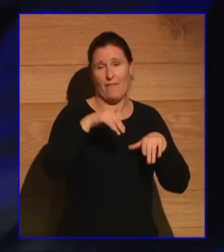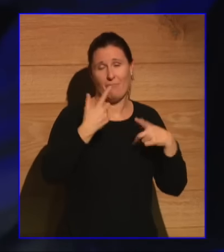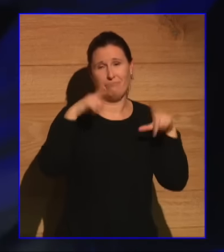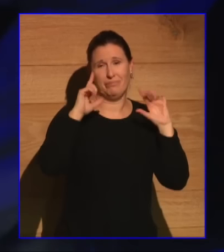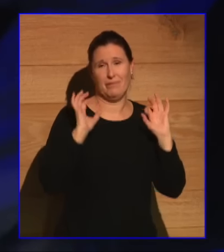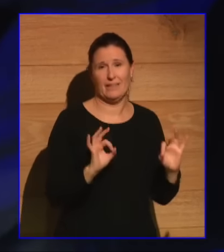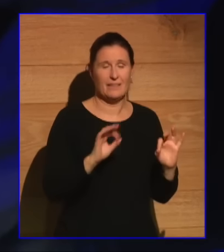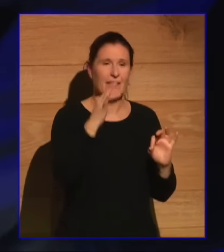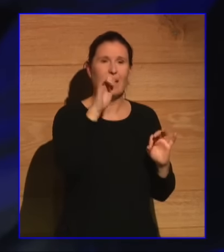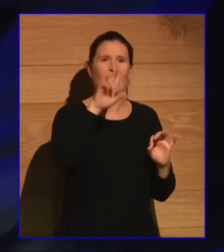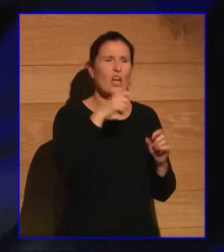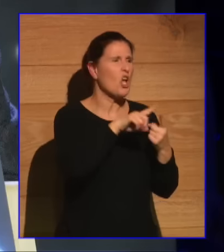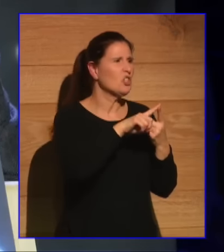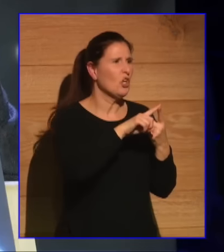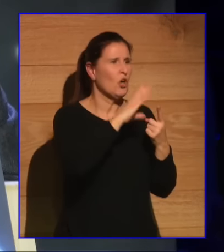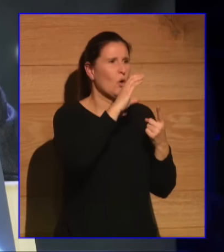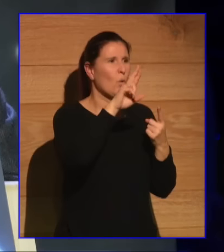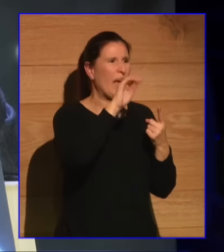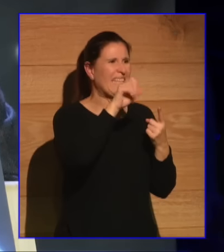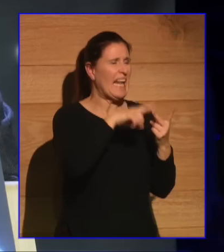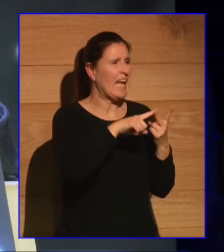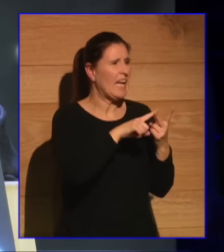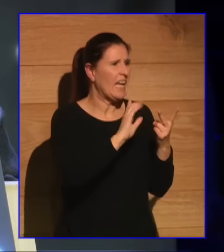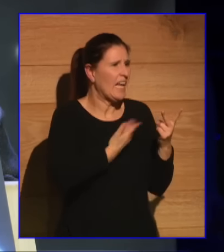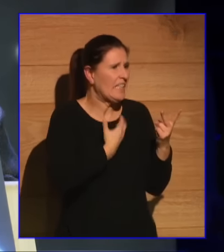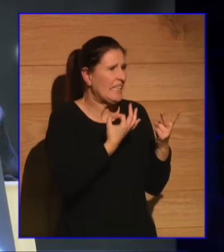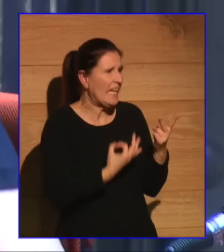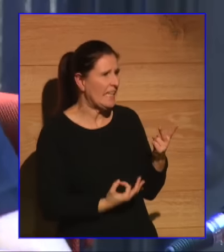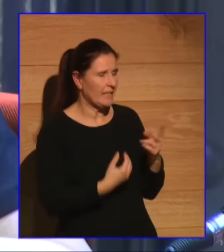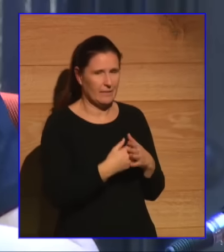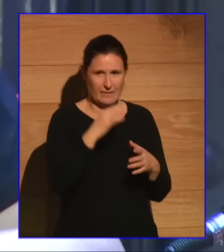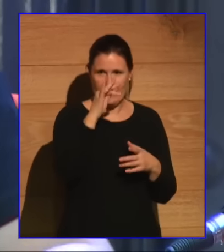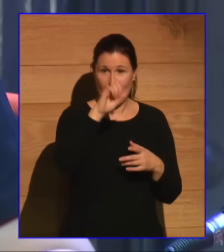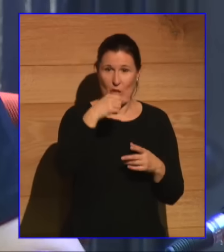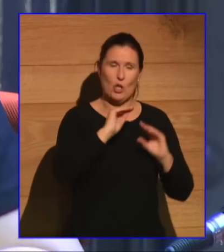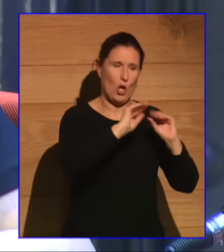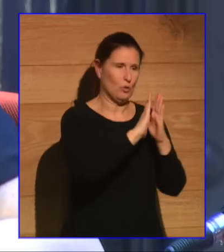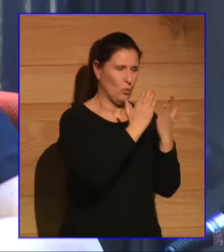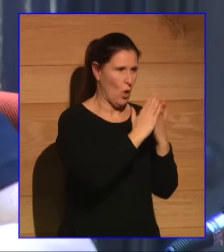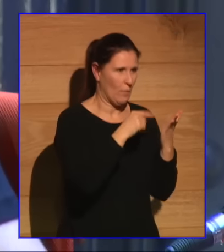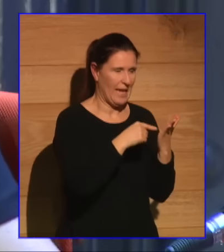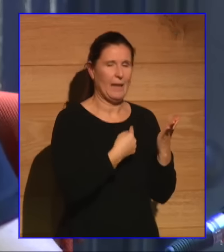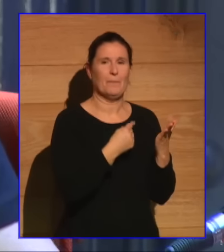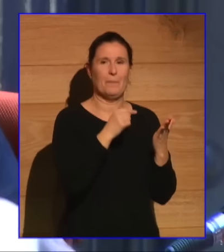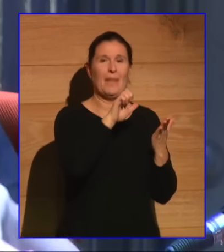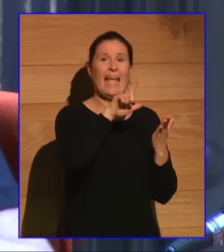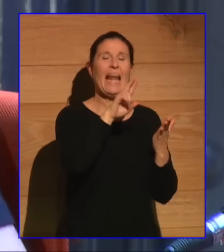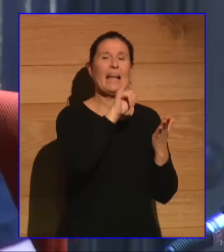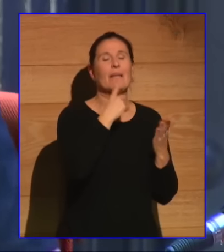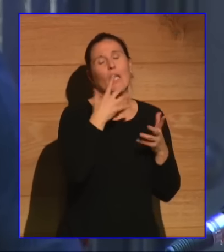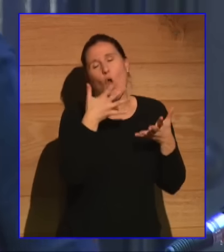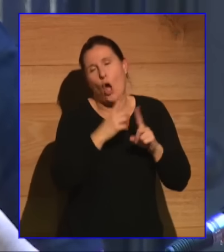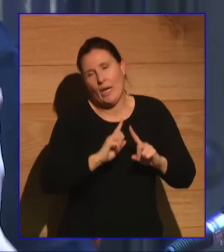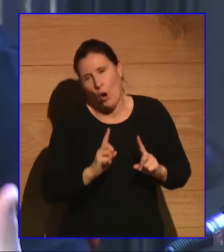hecho Ferlosio y Cuétara, Juan? Cuando Rafael Sánchez Ferlosio escribe El Jarama, novela que no recomiendo en absoluto. Diálogo